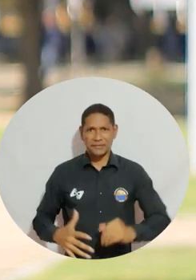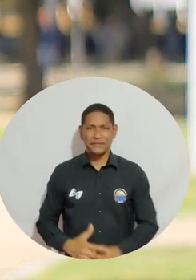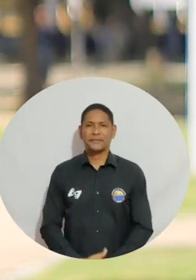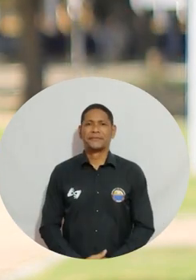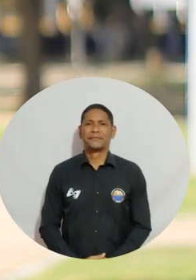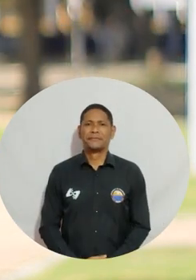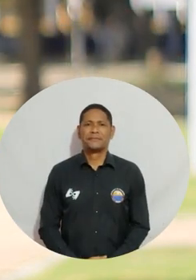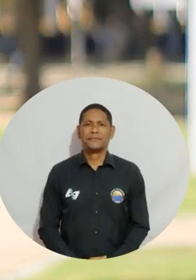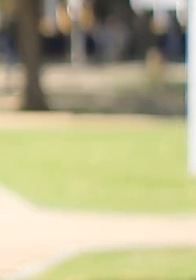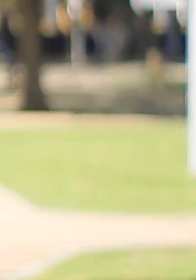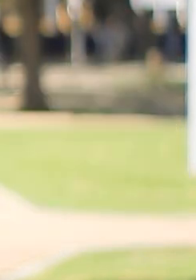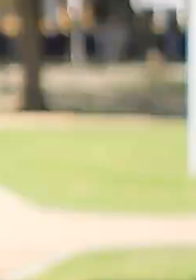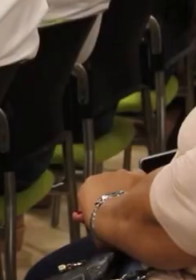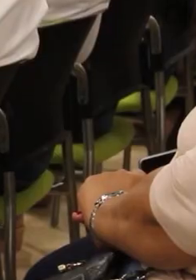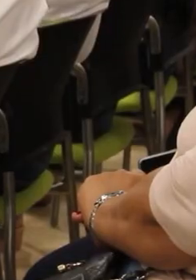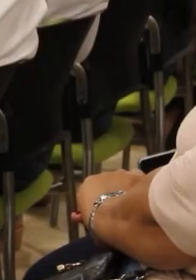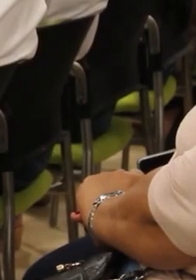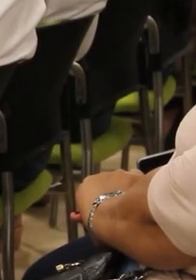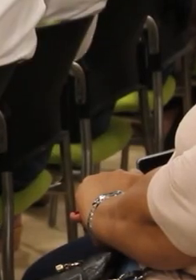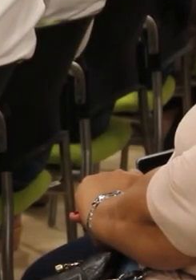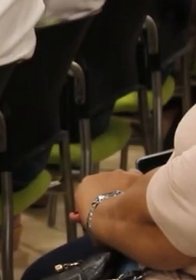en Nuevos Escenarios de la Pospandemia.